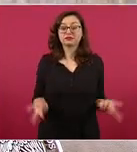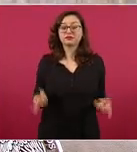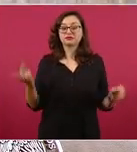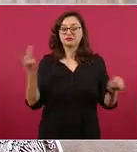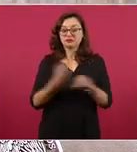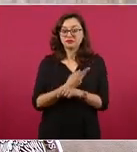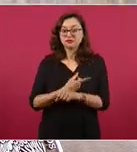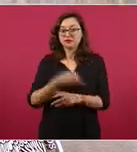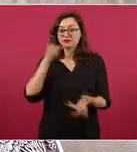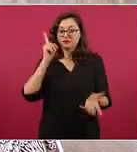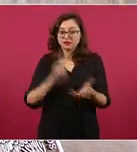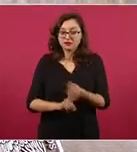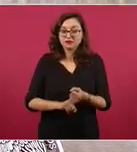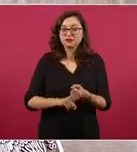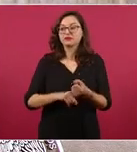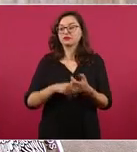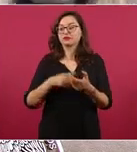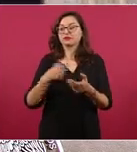réplica,